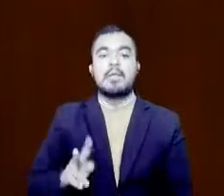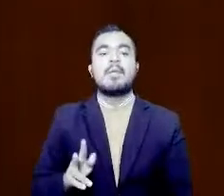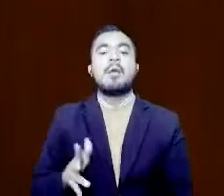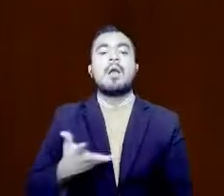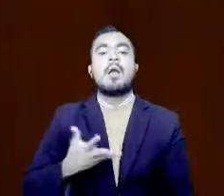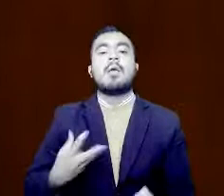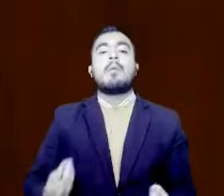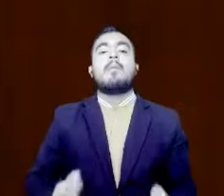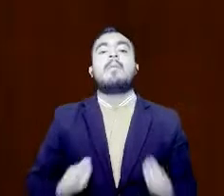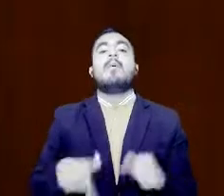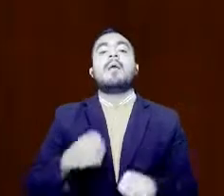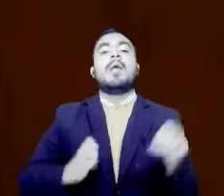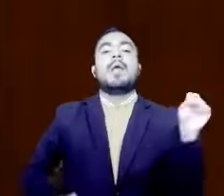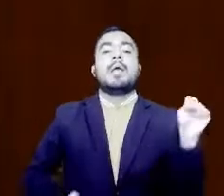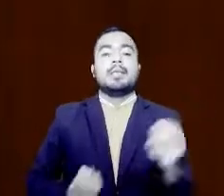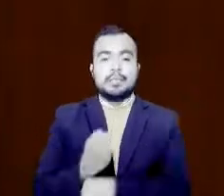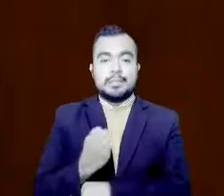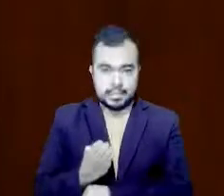entidad.